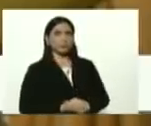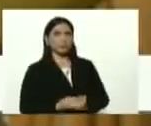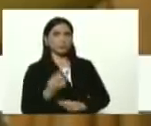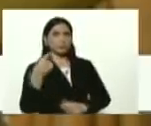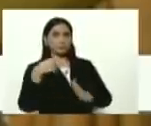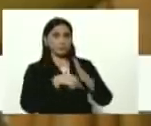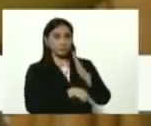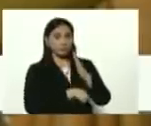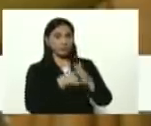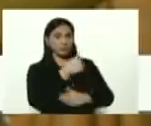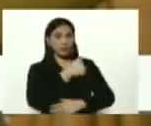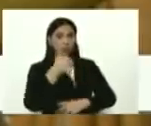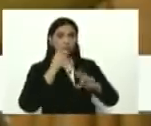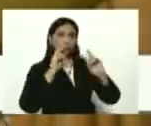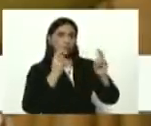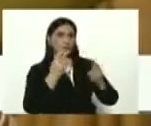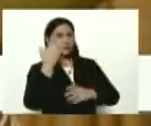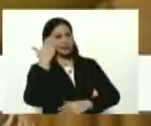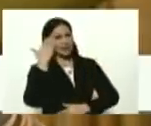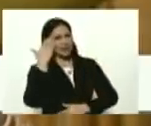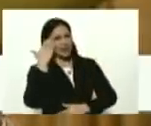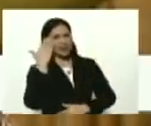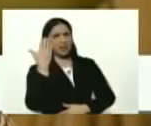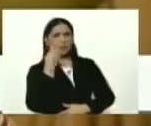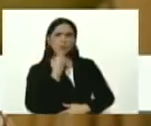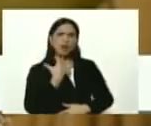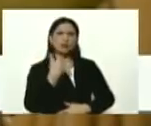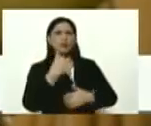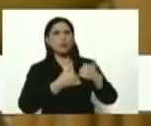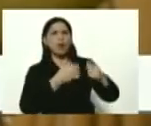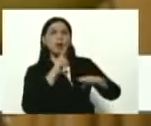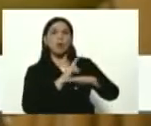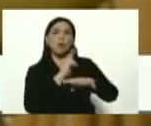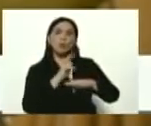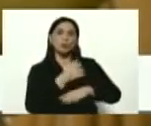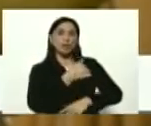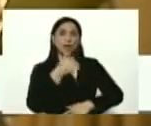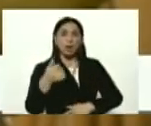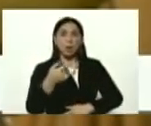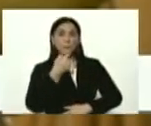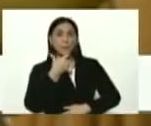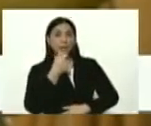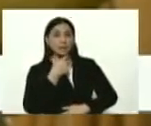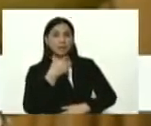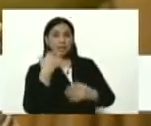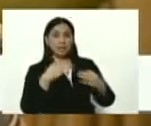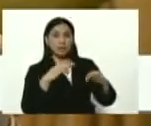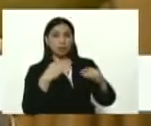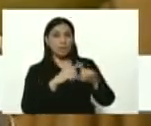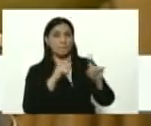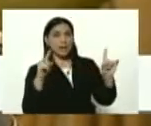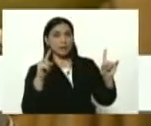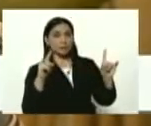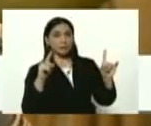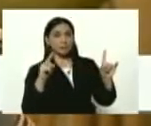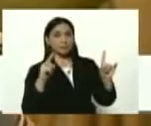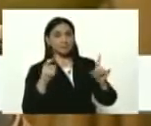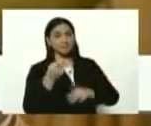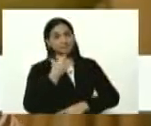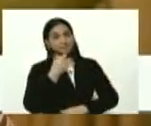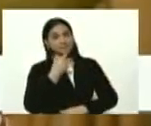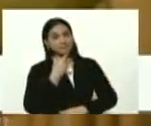profundizar en cada uno de los temas, saber, bueno, cuál es el uso de cada una de las medicinas naturales, pero la